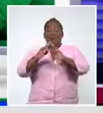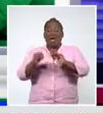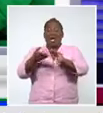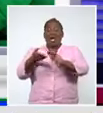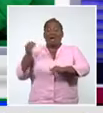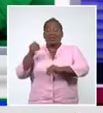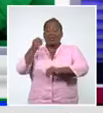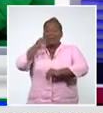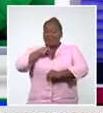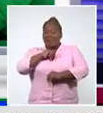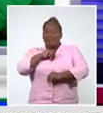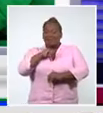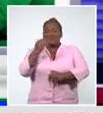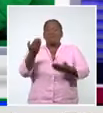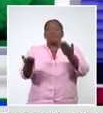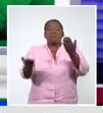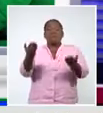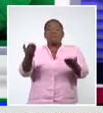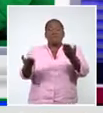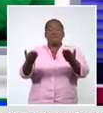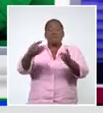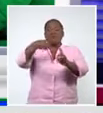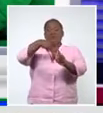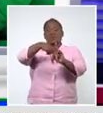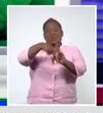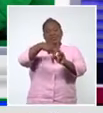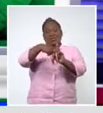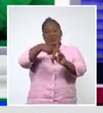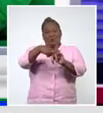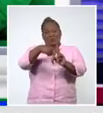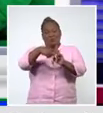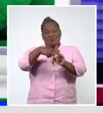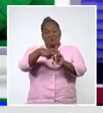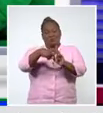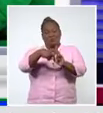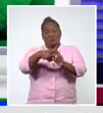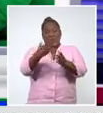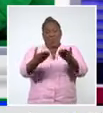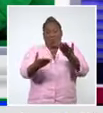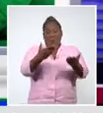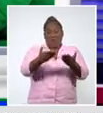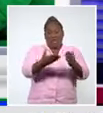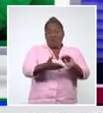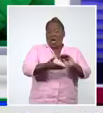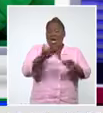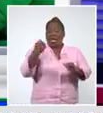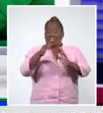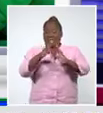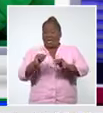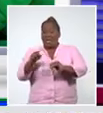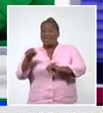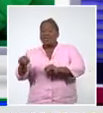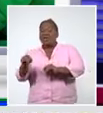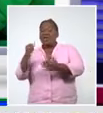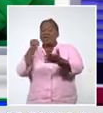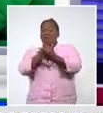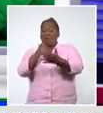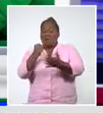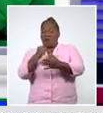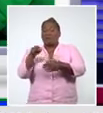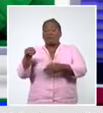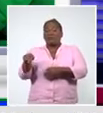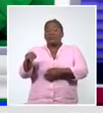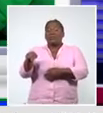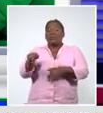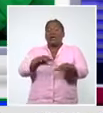balance positivo del número de altas diagnosticados y, como es natural, una reducción en el número de activos.